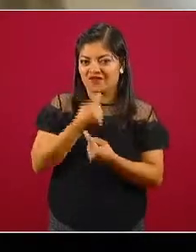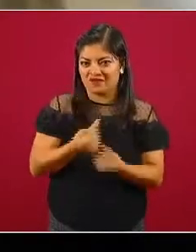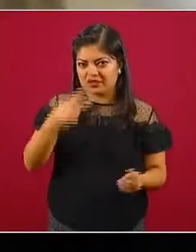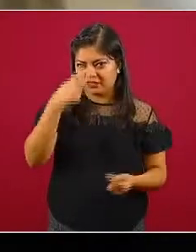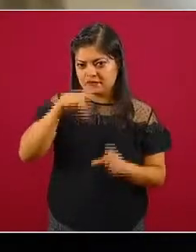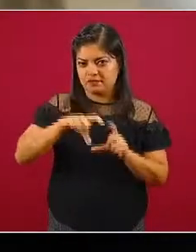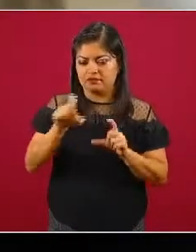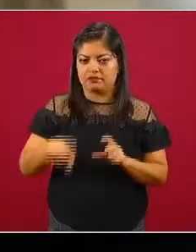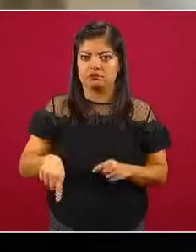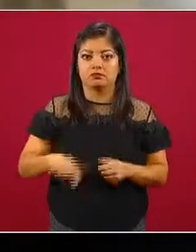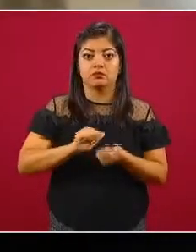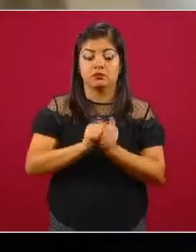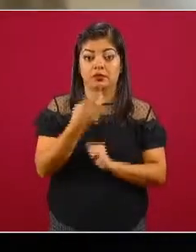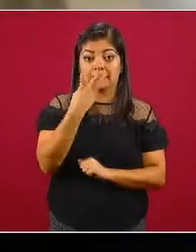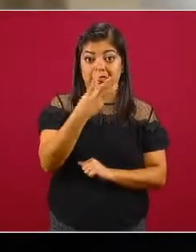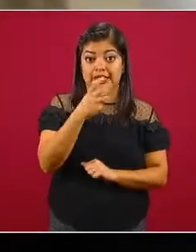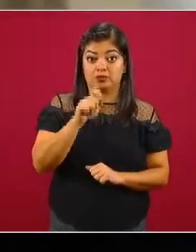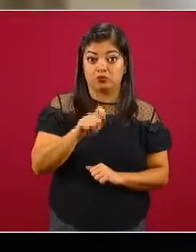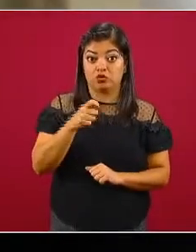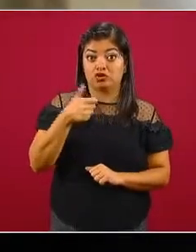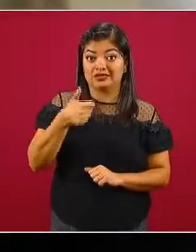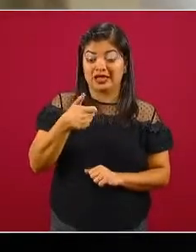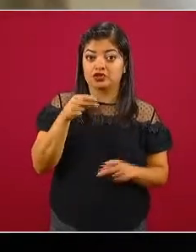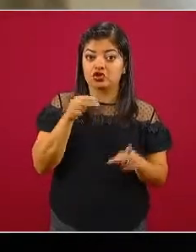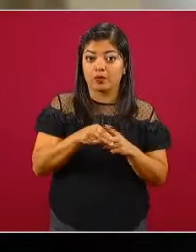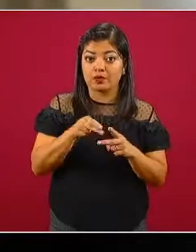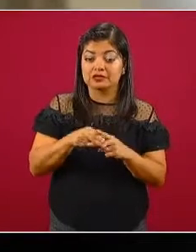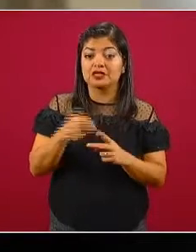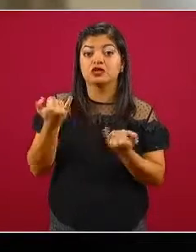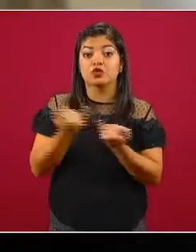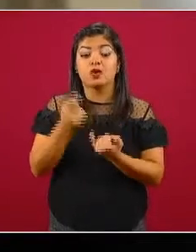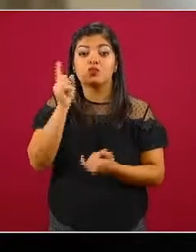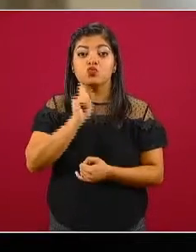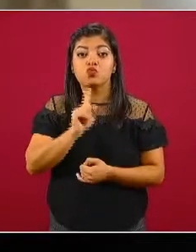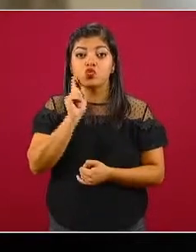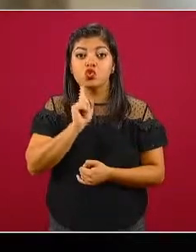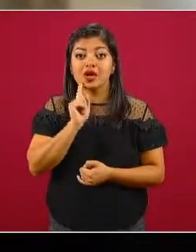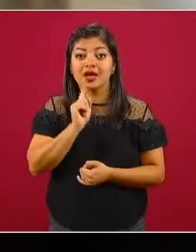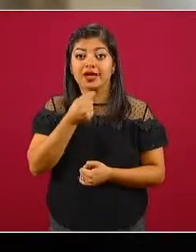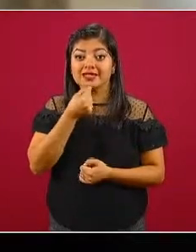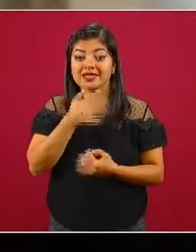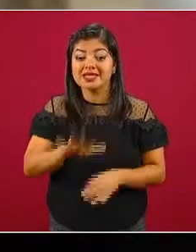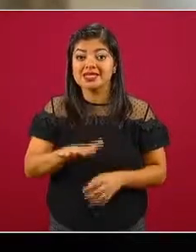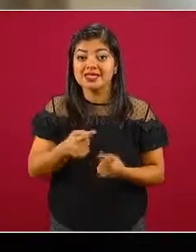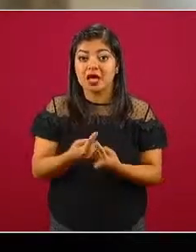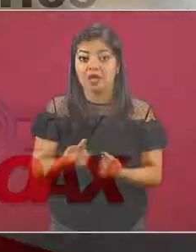pasado de 3.6 homicidios y feminicidios infantiles